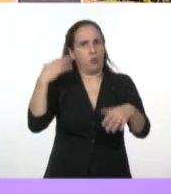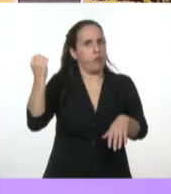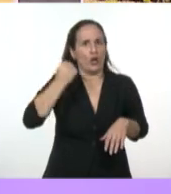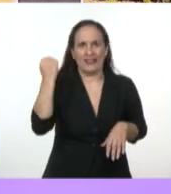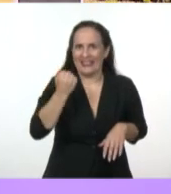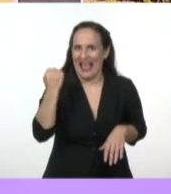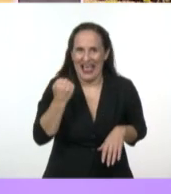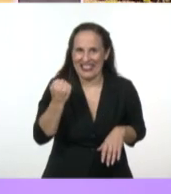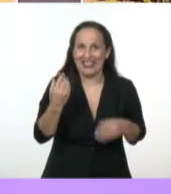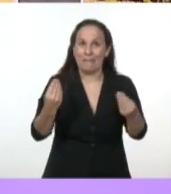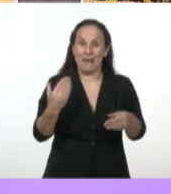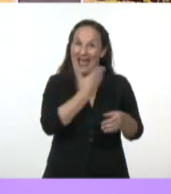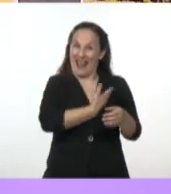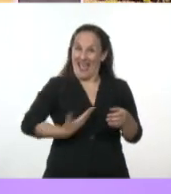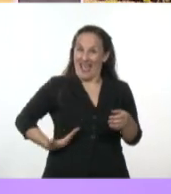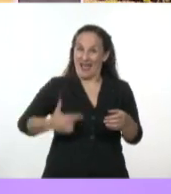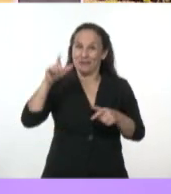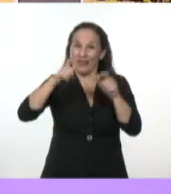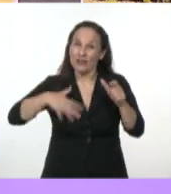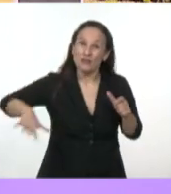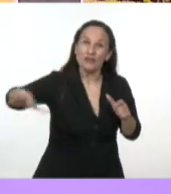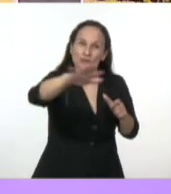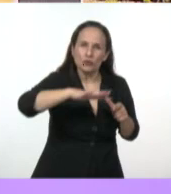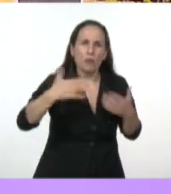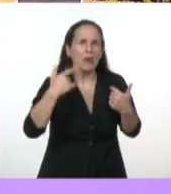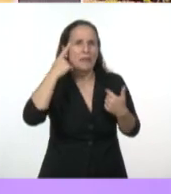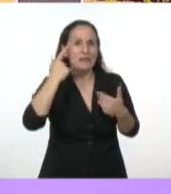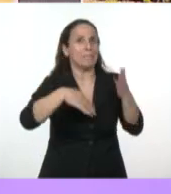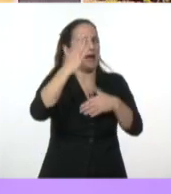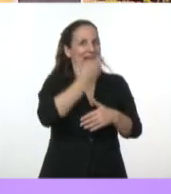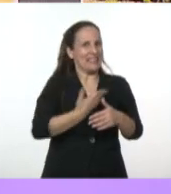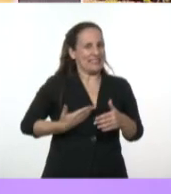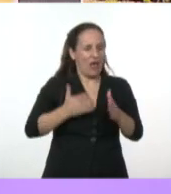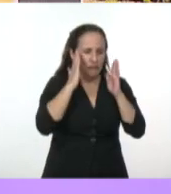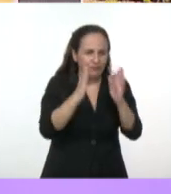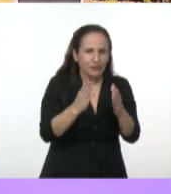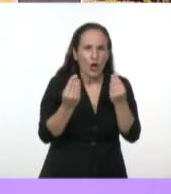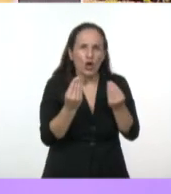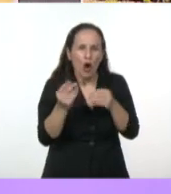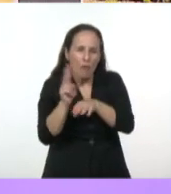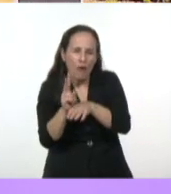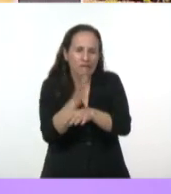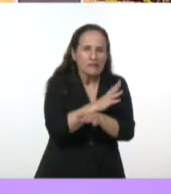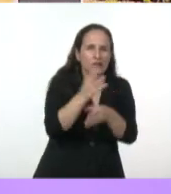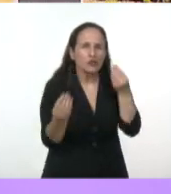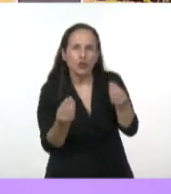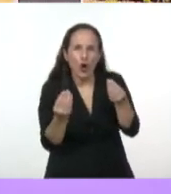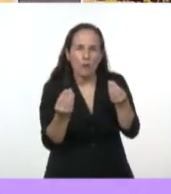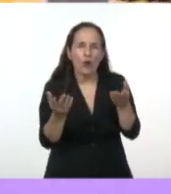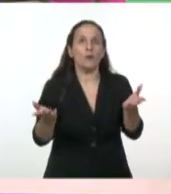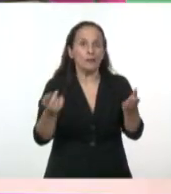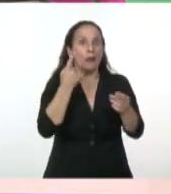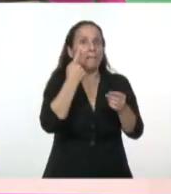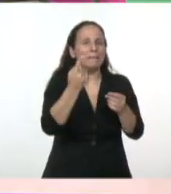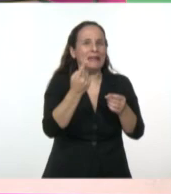para que el Estado y la ciudadanía pueda pensar dispositivos, sobre todo el Estado, de prevención para estas situaciones. Vamos a pasar, si querés, dale, a mirar